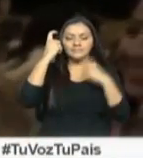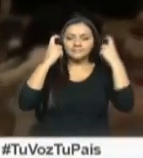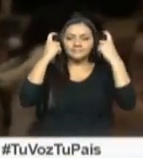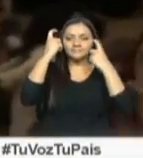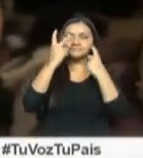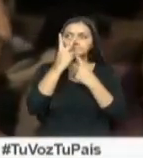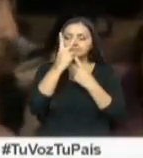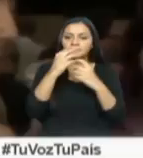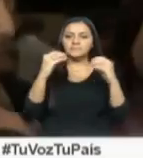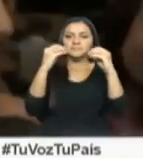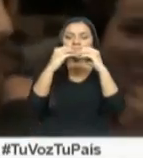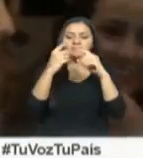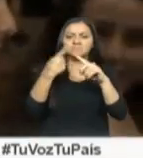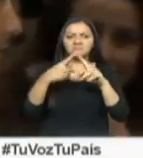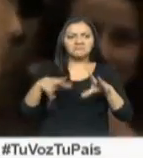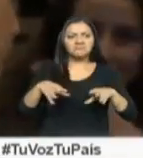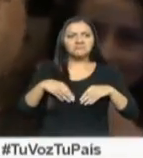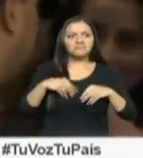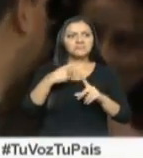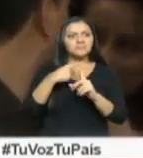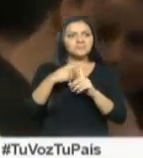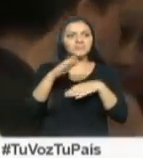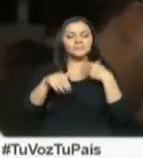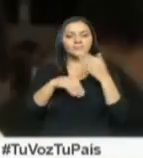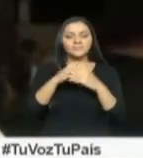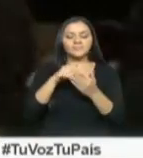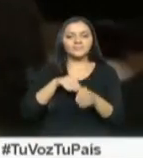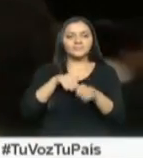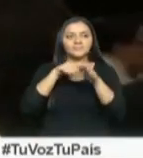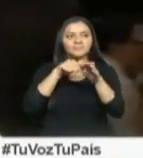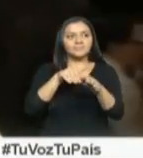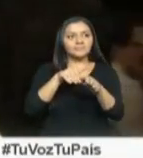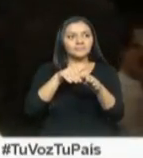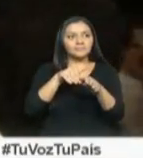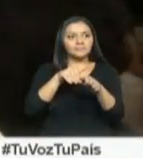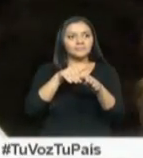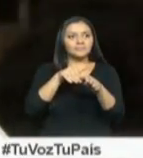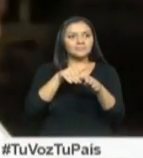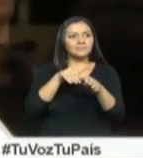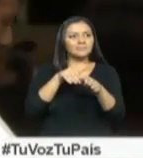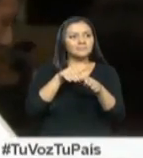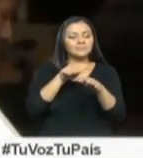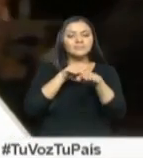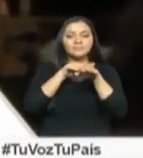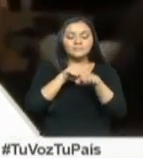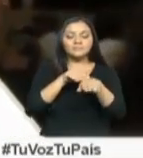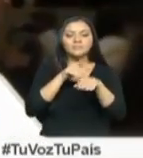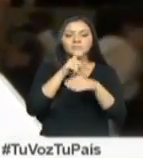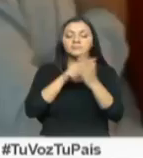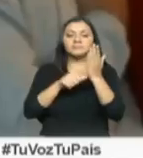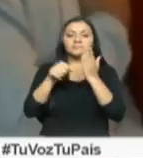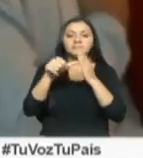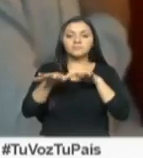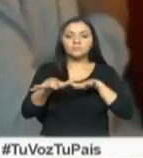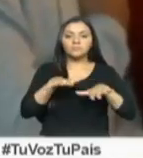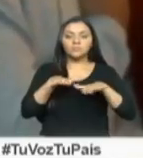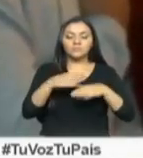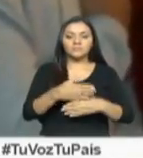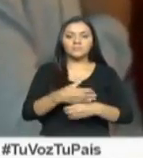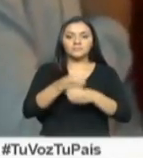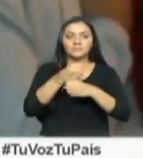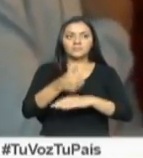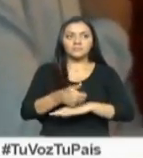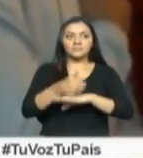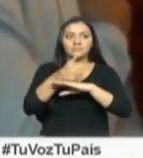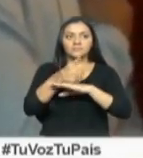con mucha aceptación el apoyo y respaldo que el gobierno ha brindado incondicionalmente a través del Ministerio Coordinador de Seguridad, del